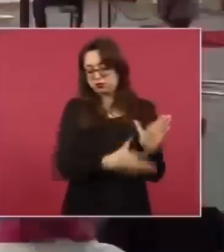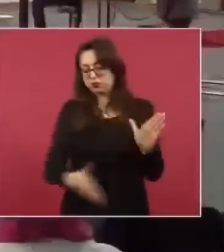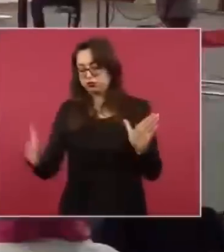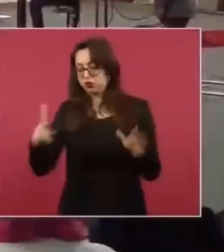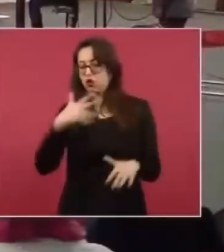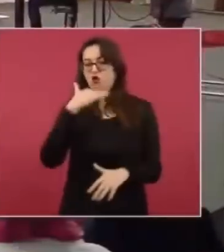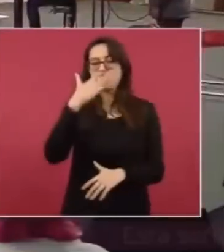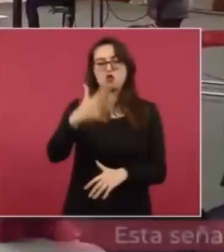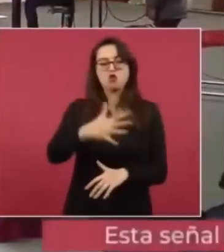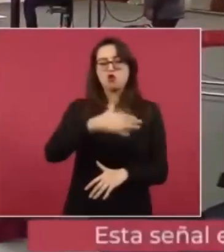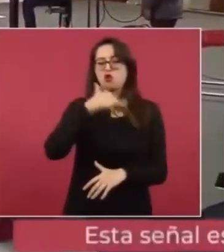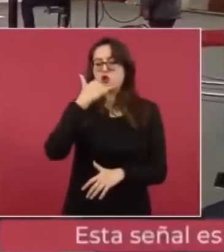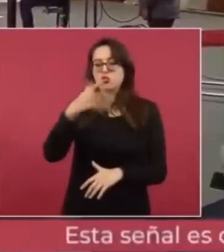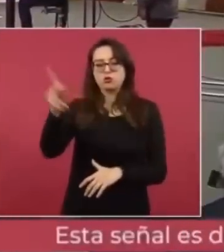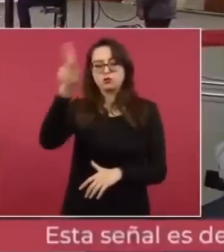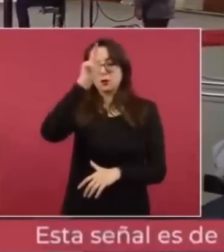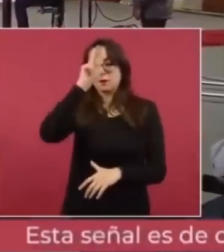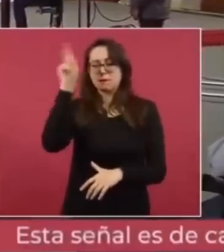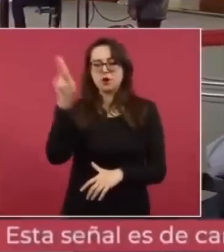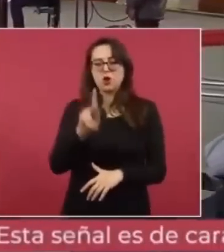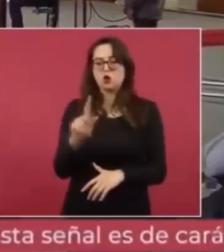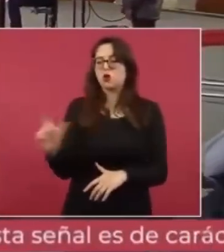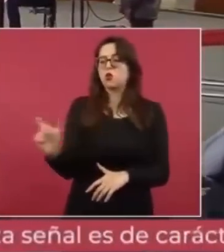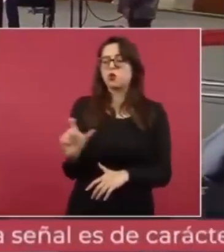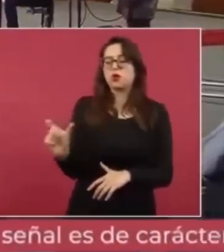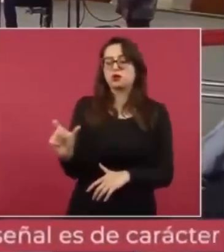Pues en el tiempo